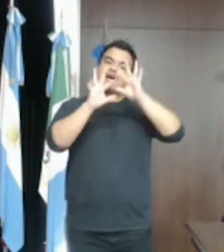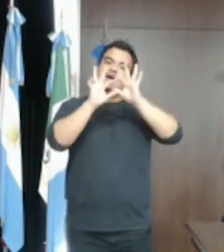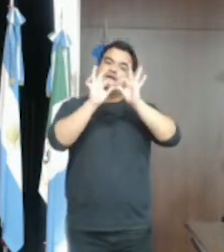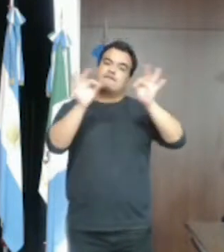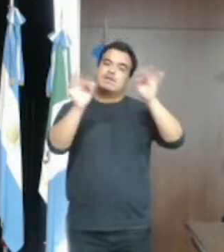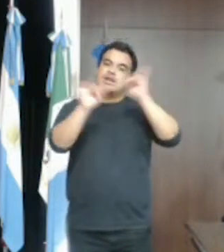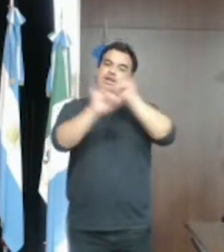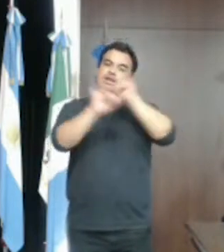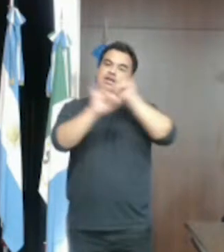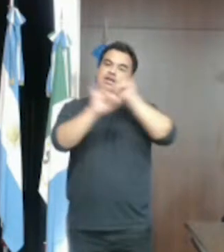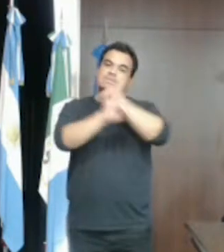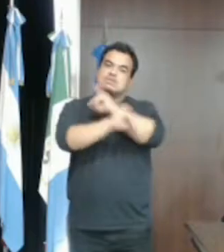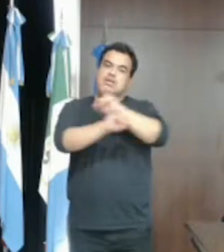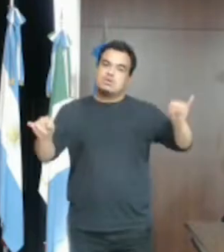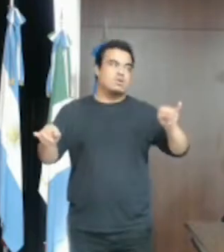de